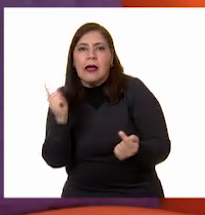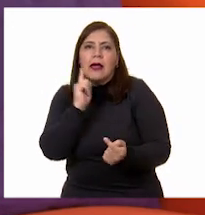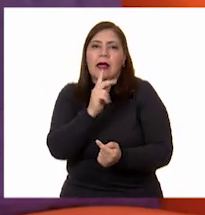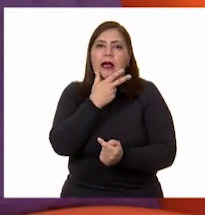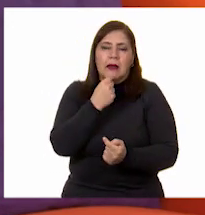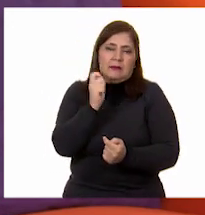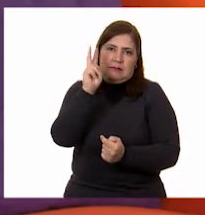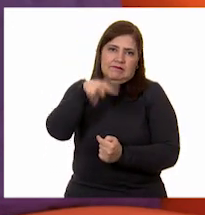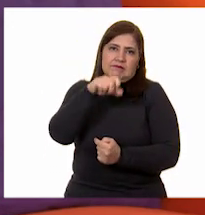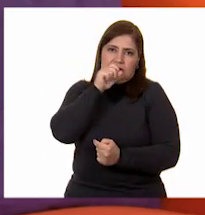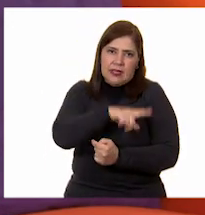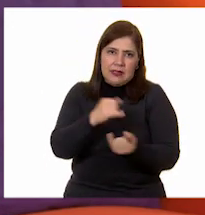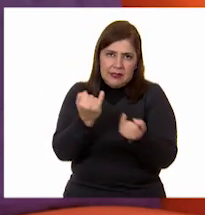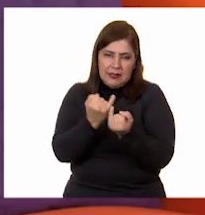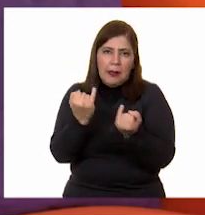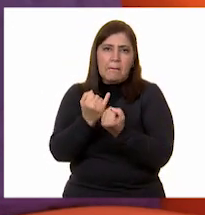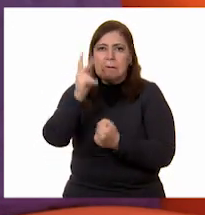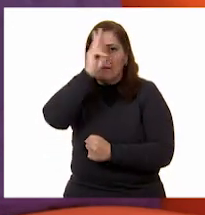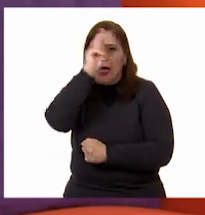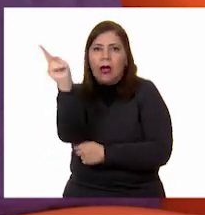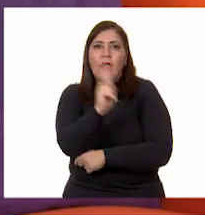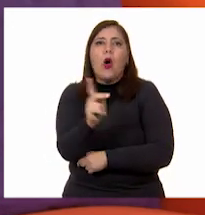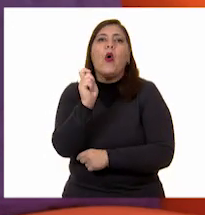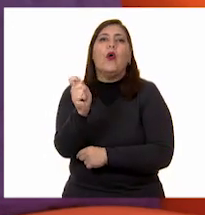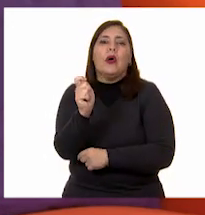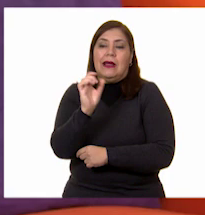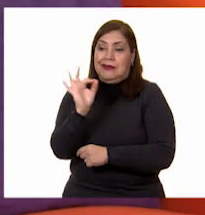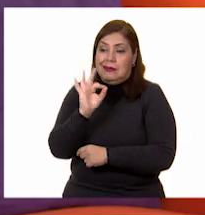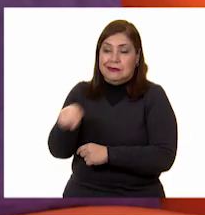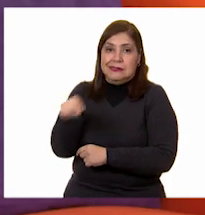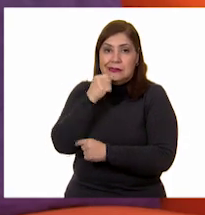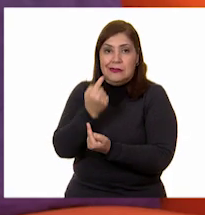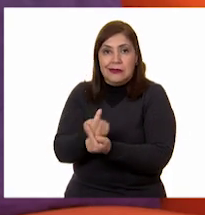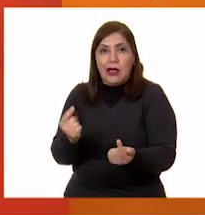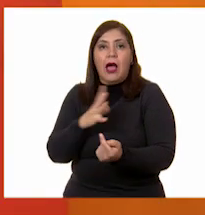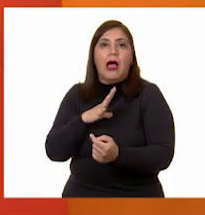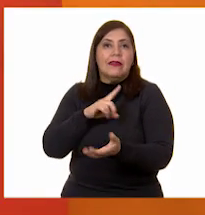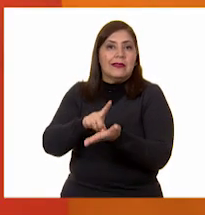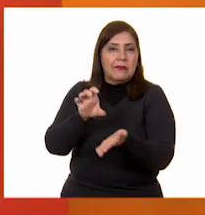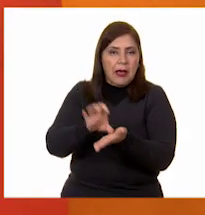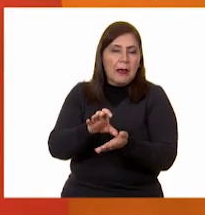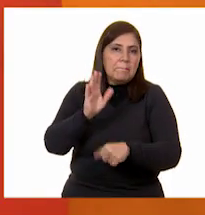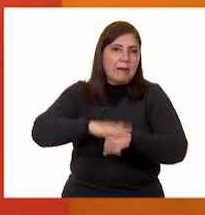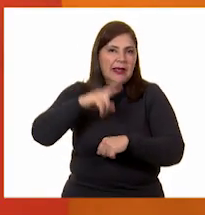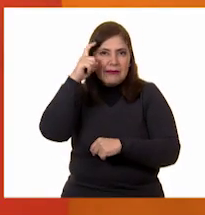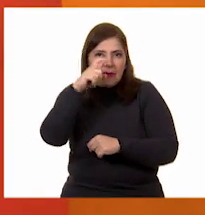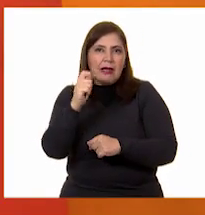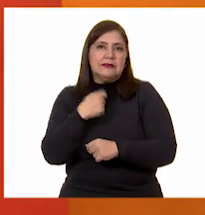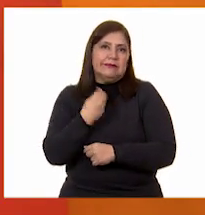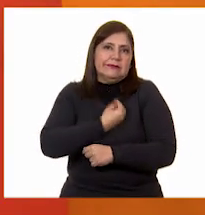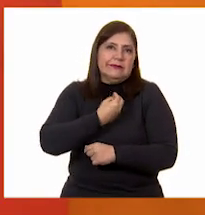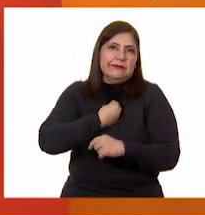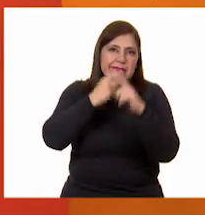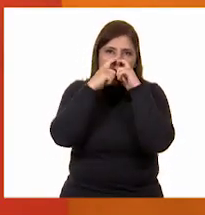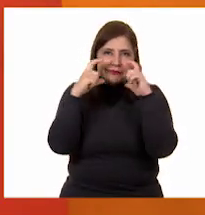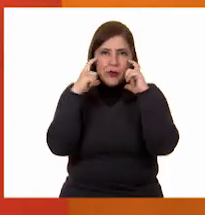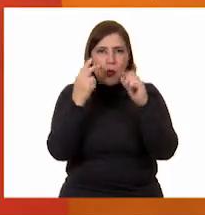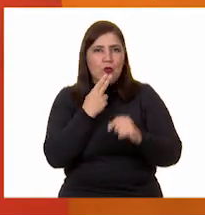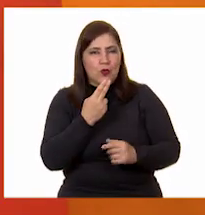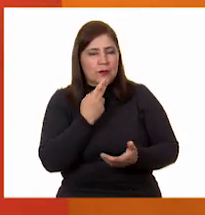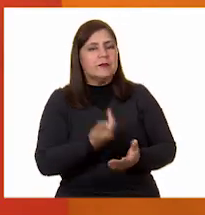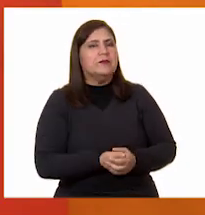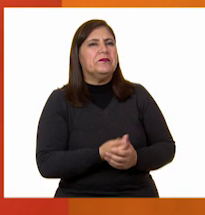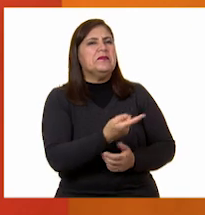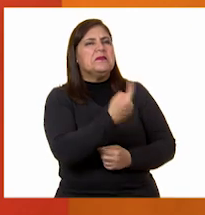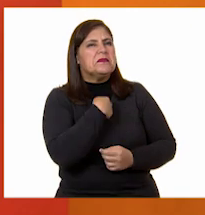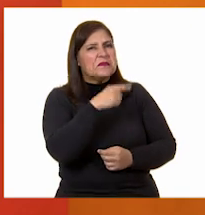también. Más aún cuando existe alguna condición de discapacidad. Claro, pero entonces, ¿qué nos sugieres? ¿Cómo